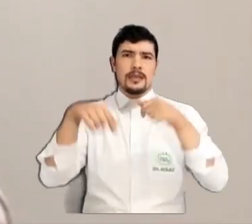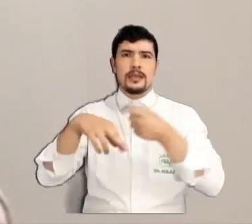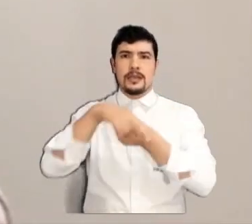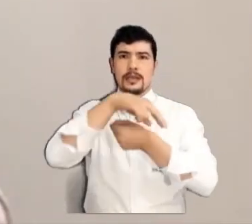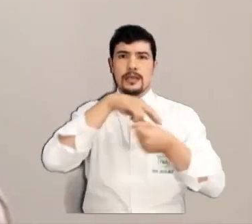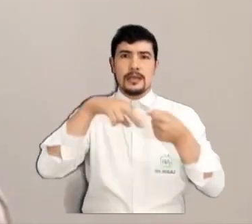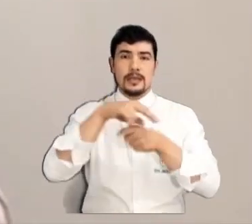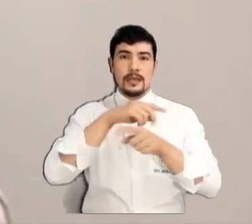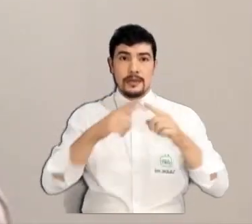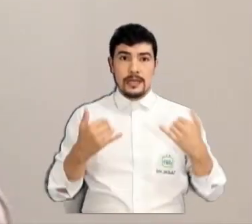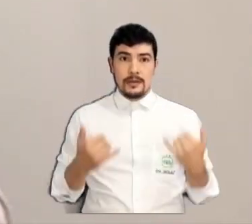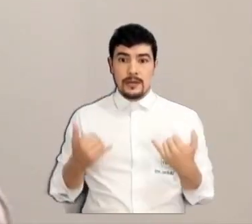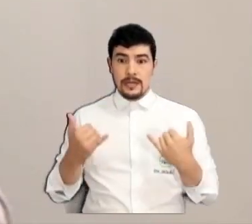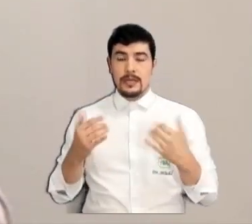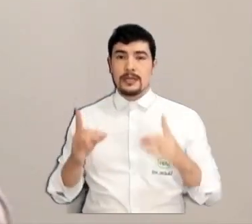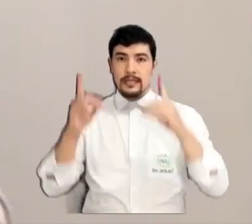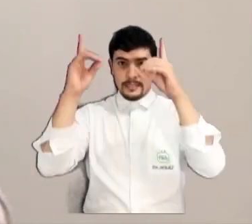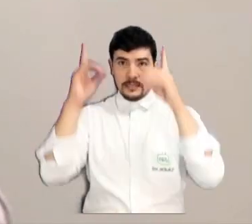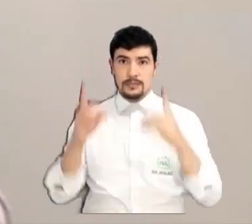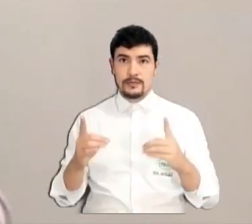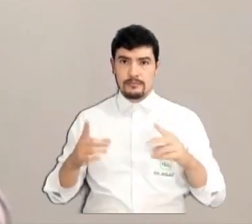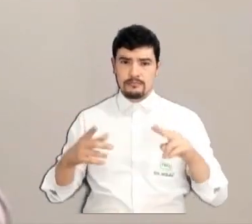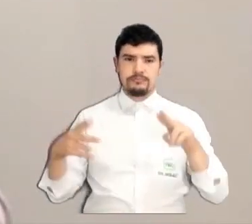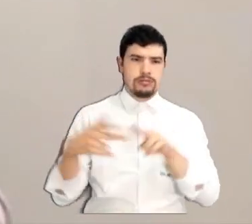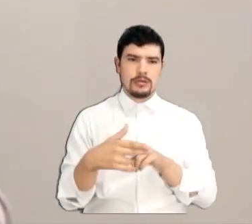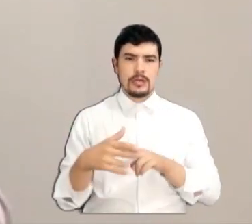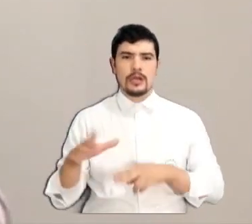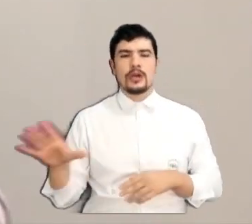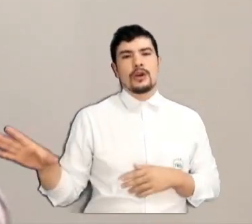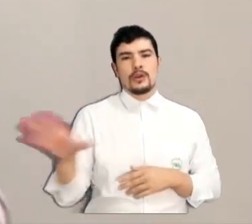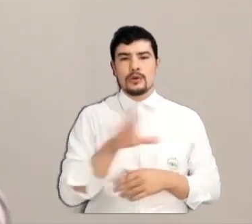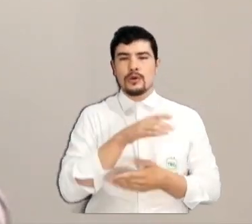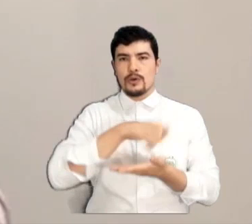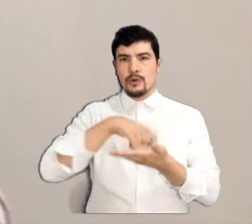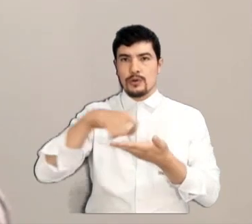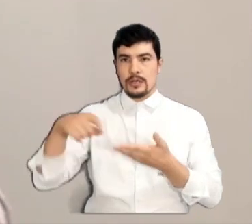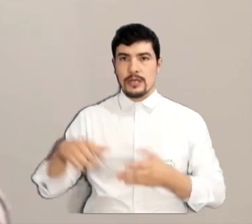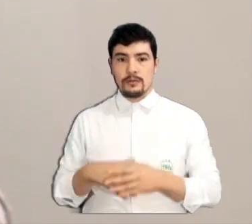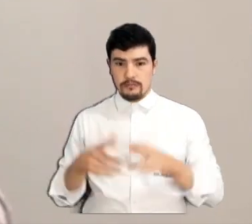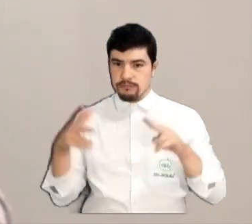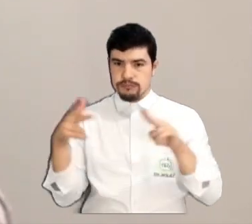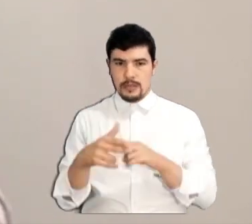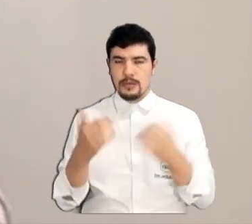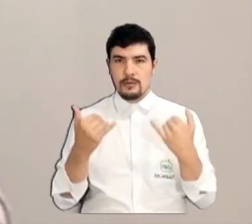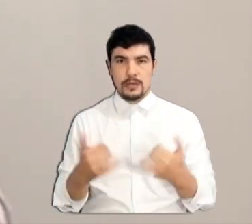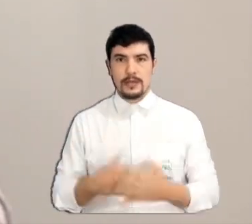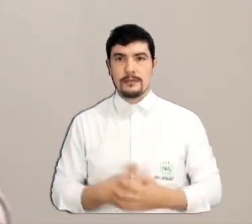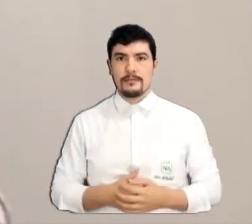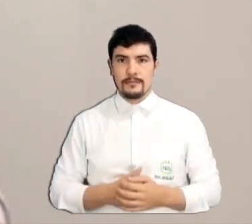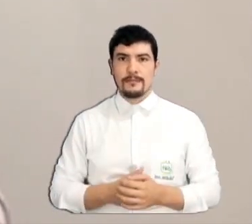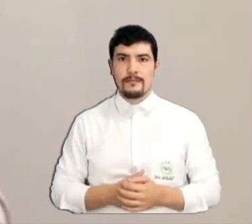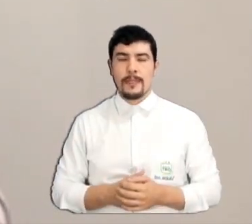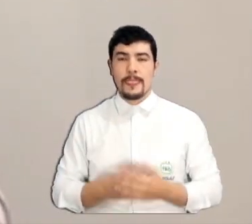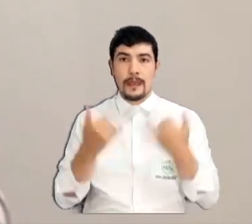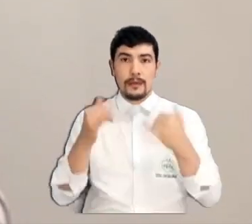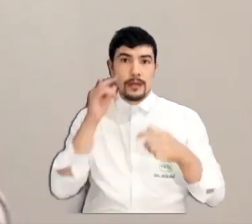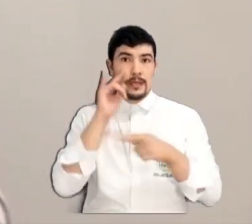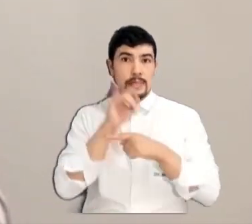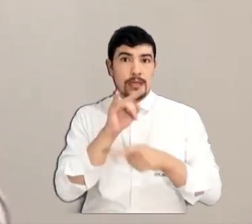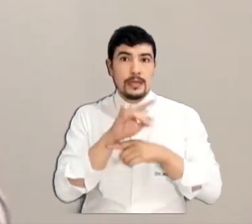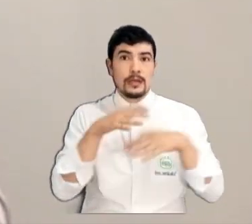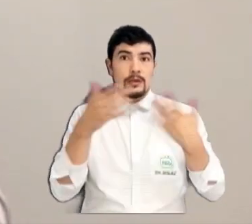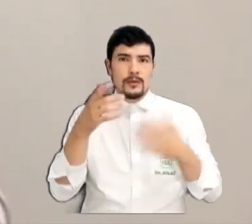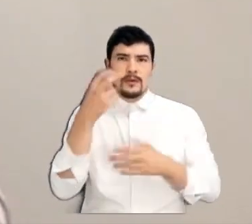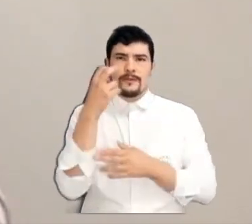interventoría y consultoría que se vienen ejecutando y supervisando a través de la Secretaría, con el fin de proteger a todos los maestros,